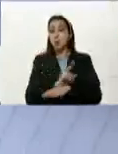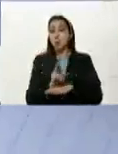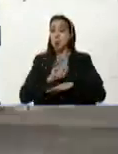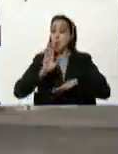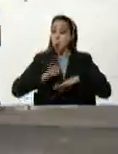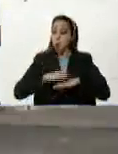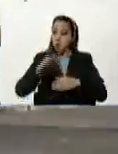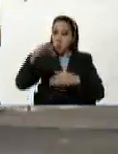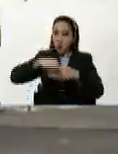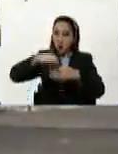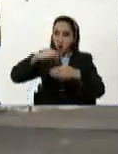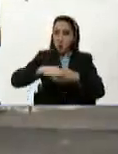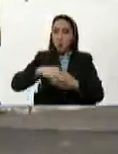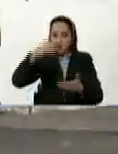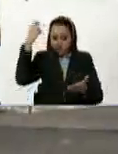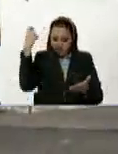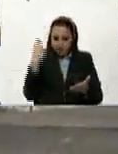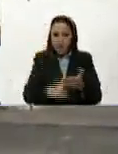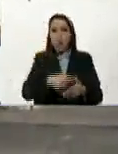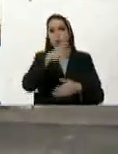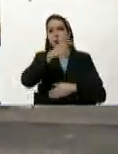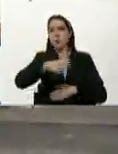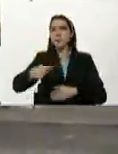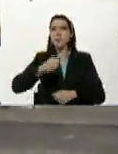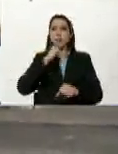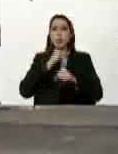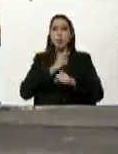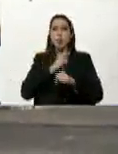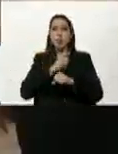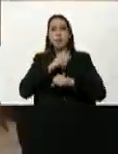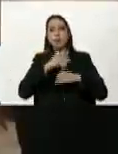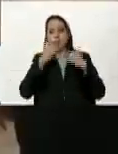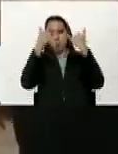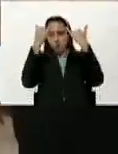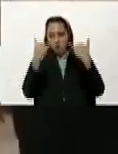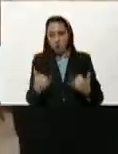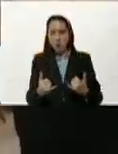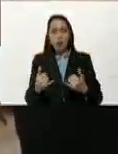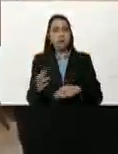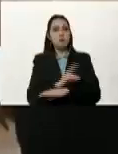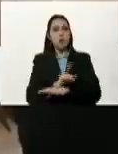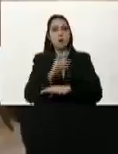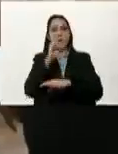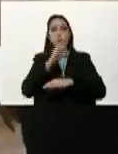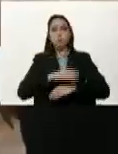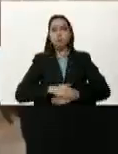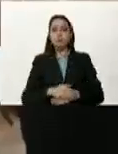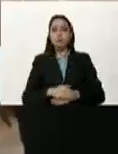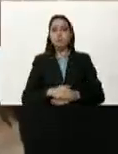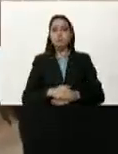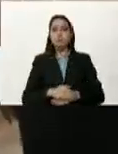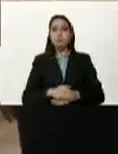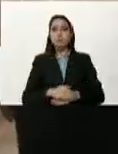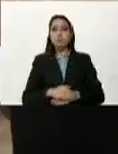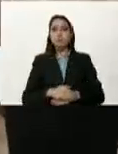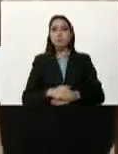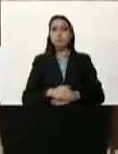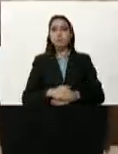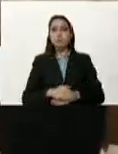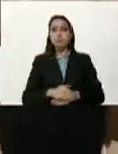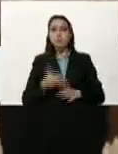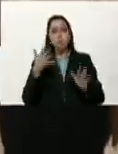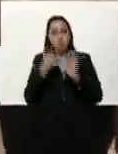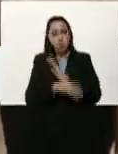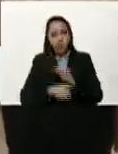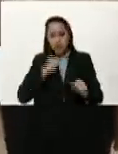creado un fondo para pagarle a quien venga a rimar acá pagarla de manera inmediata en el precio que corresponde de acuerdo